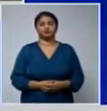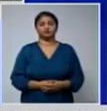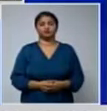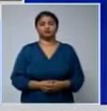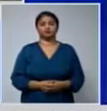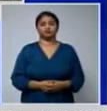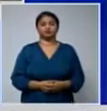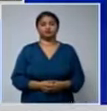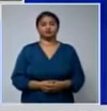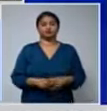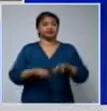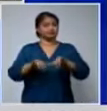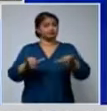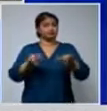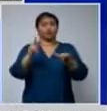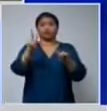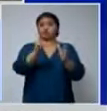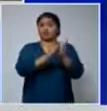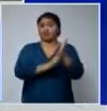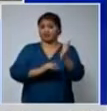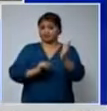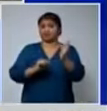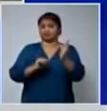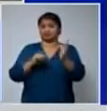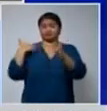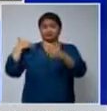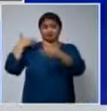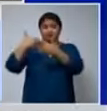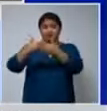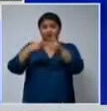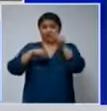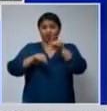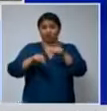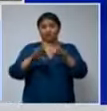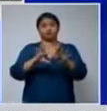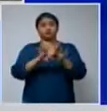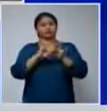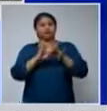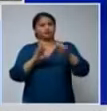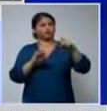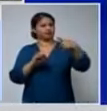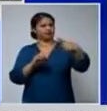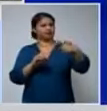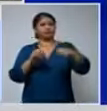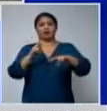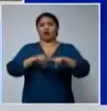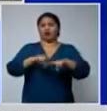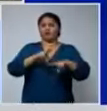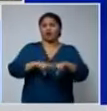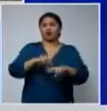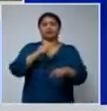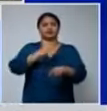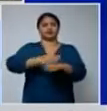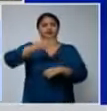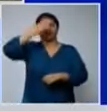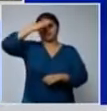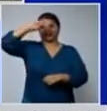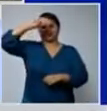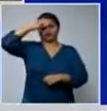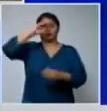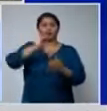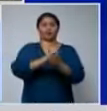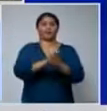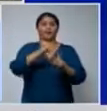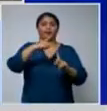meses, La Habana con el mayor %, le sigue Santiago, Matanzas, Ciego Ávila, Holguín,